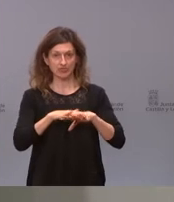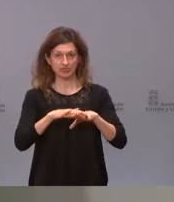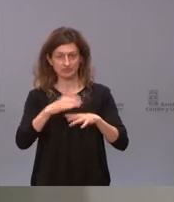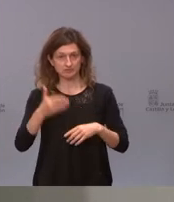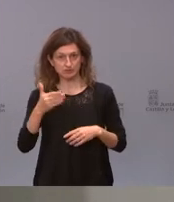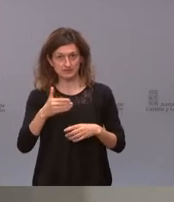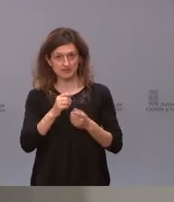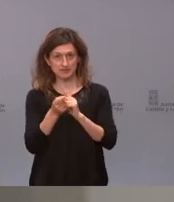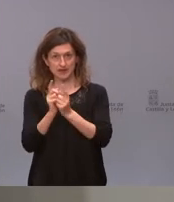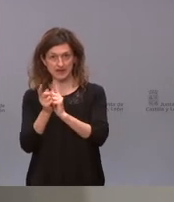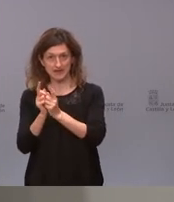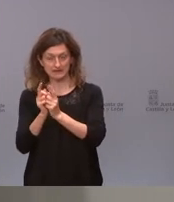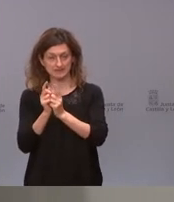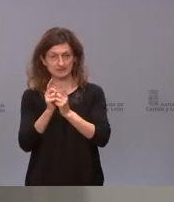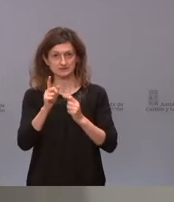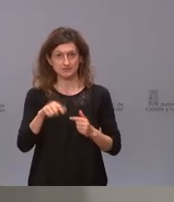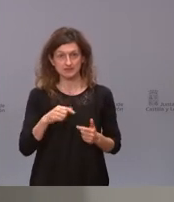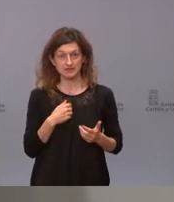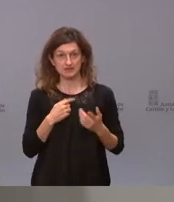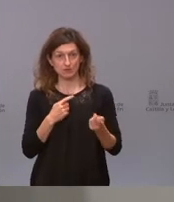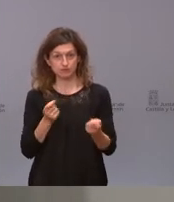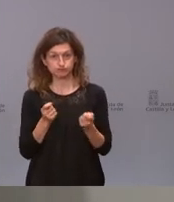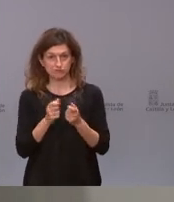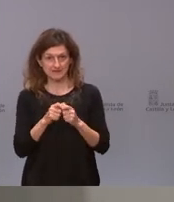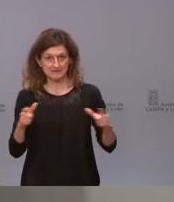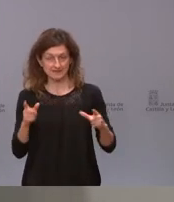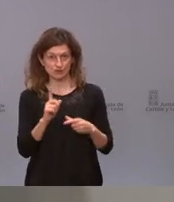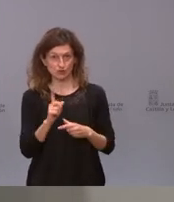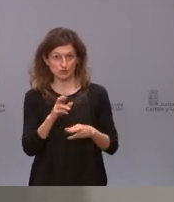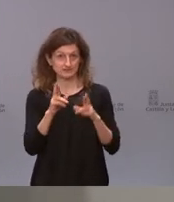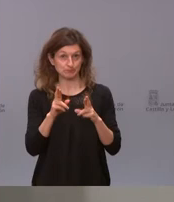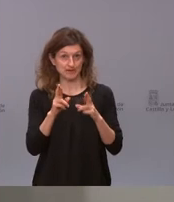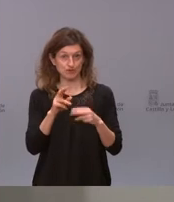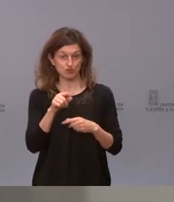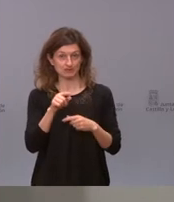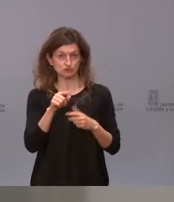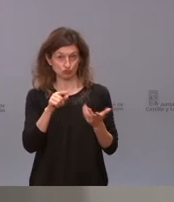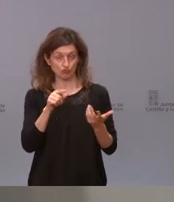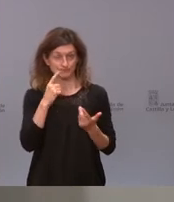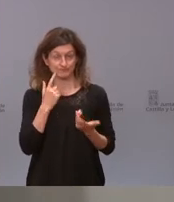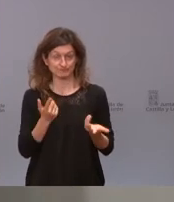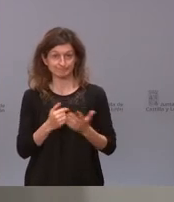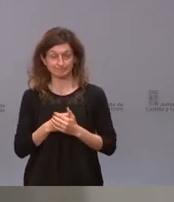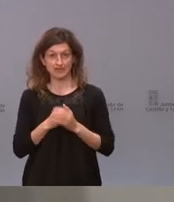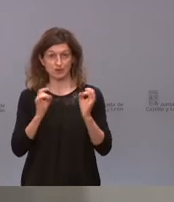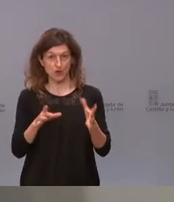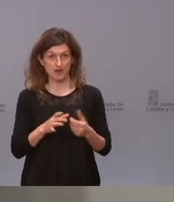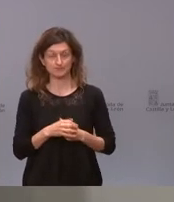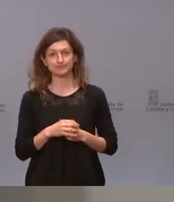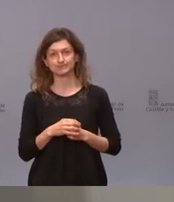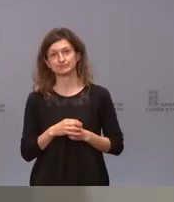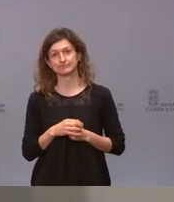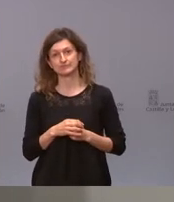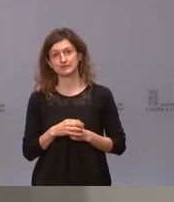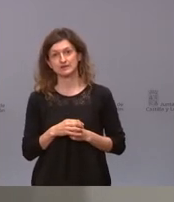las variantes que hemos visto lo hemos podido taponar y no se ha extendido y esperamos que esto suceda sucede igual y sobre todo lo que nos